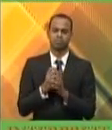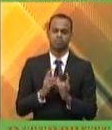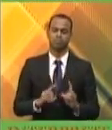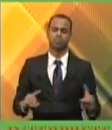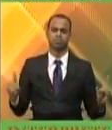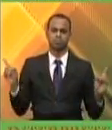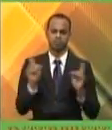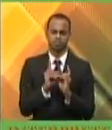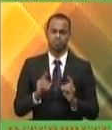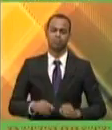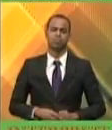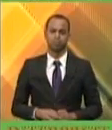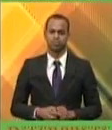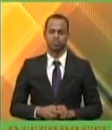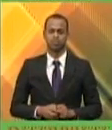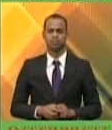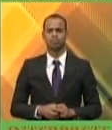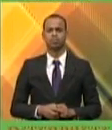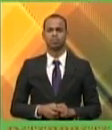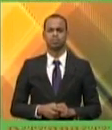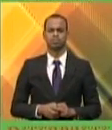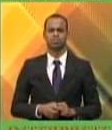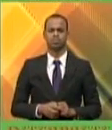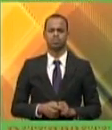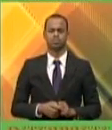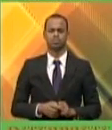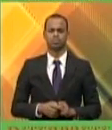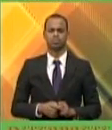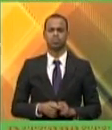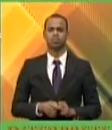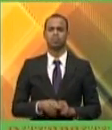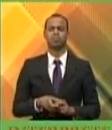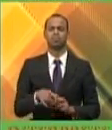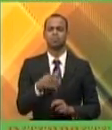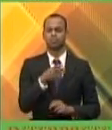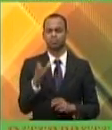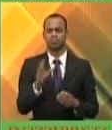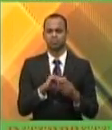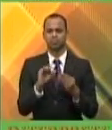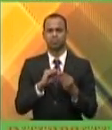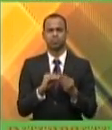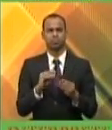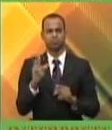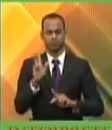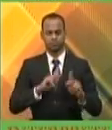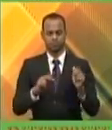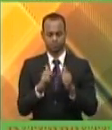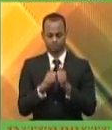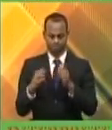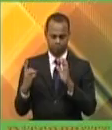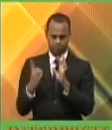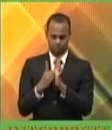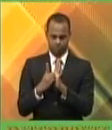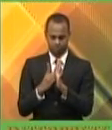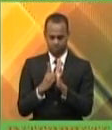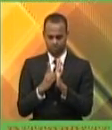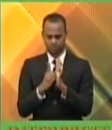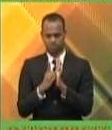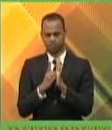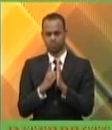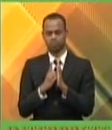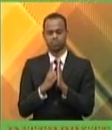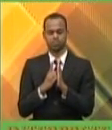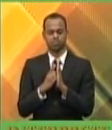así ustedes manejan unas cifras y si las personas con algún tipo de discapacidad